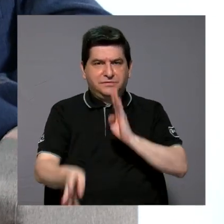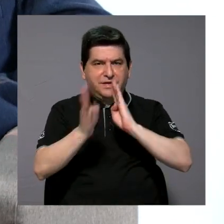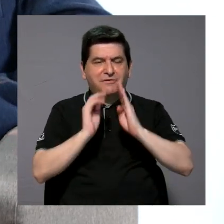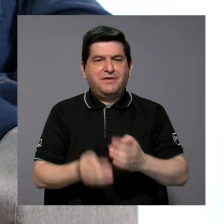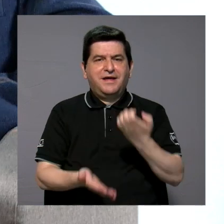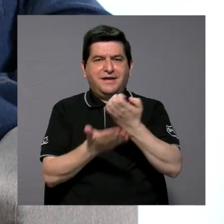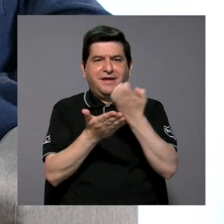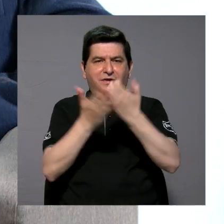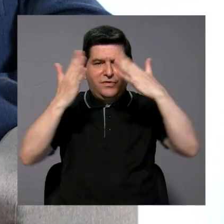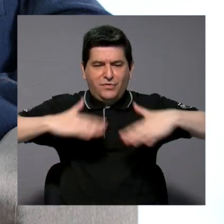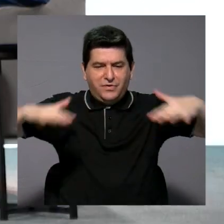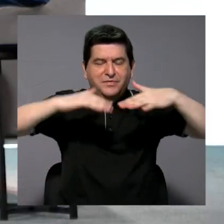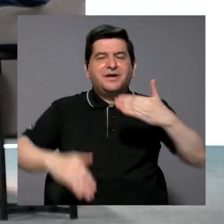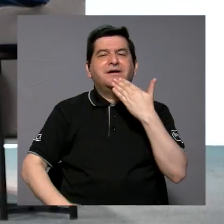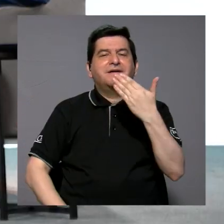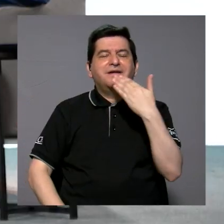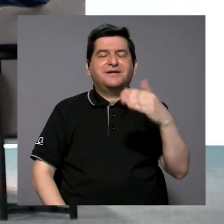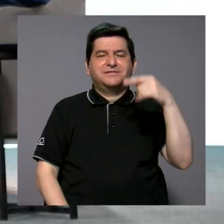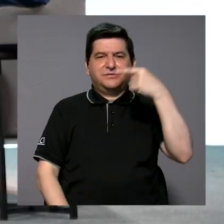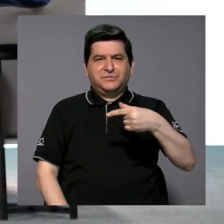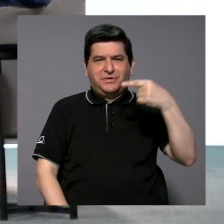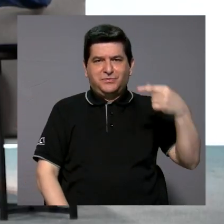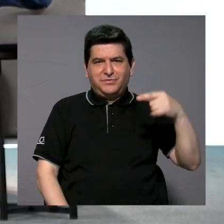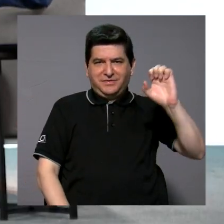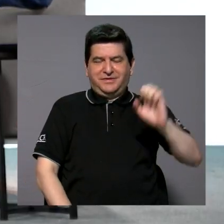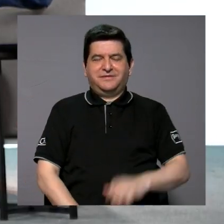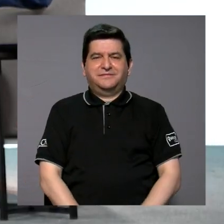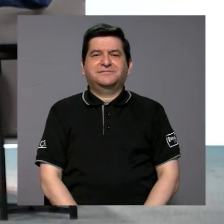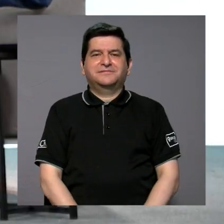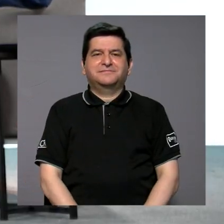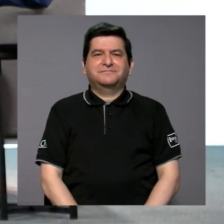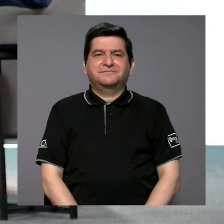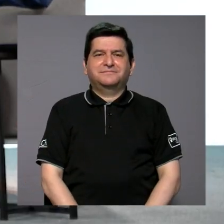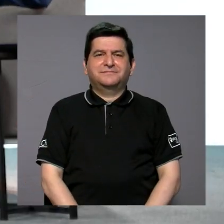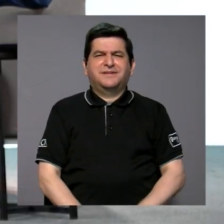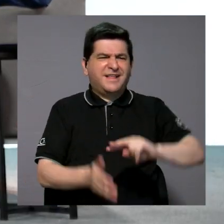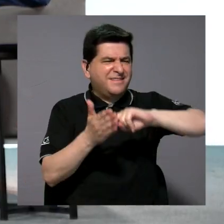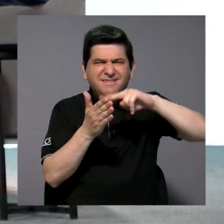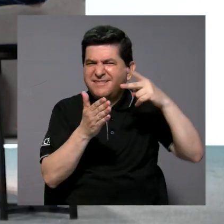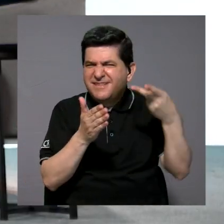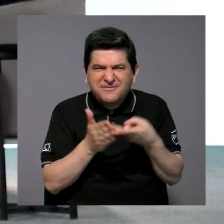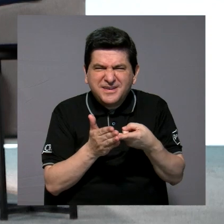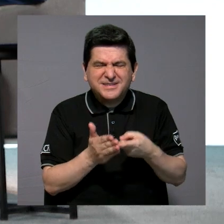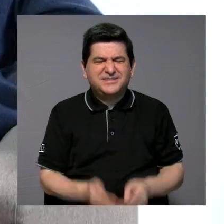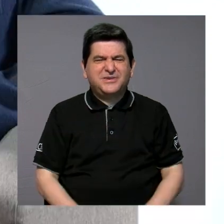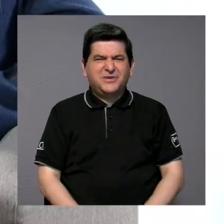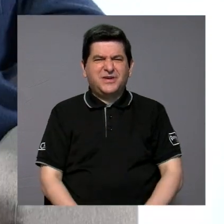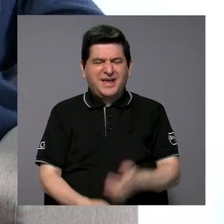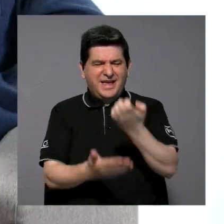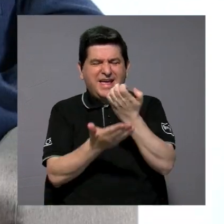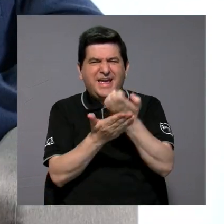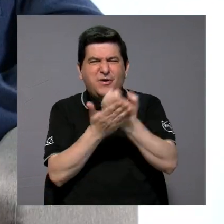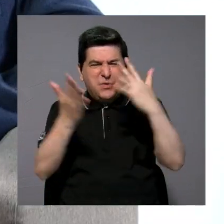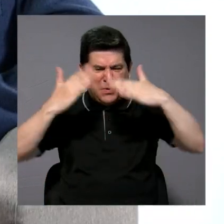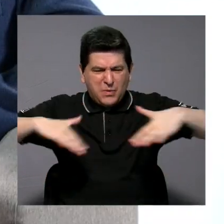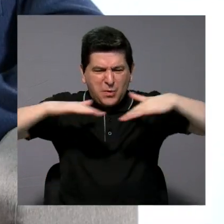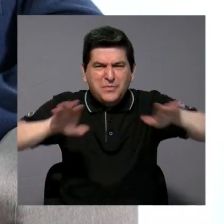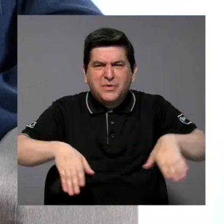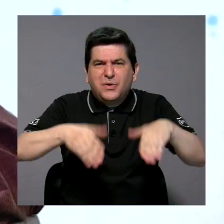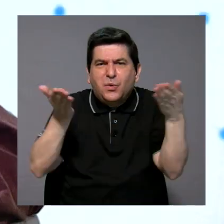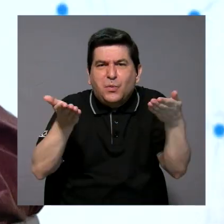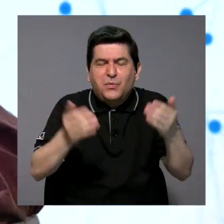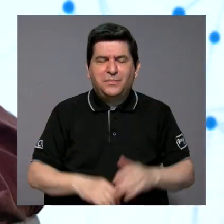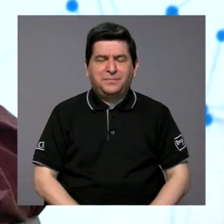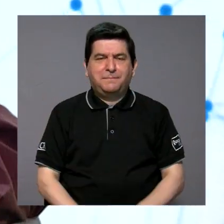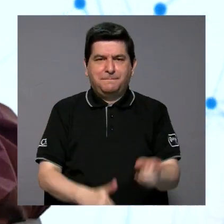ambiental. Muchas gracias, Gustavo. Y casualmente, ¿cómo definimos nosotros lo que es economía ambiental?